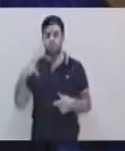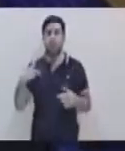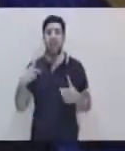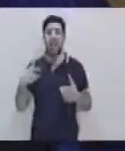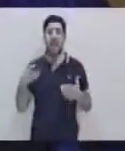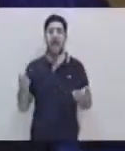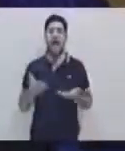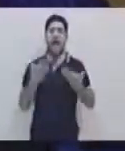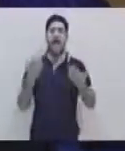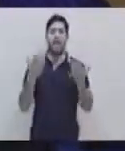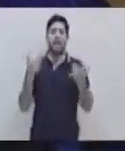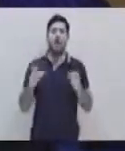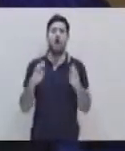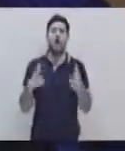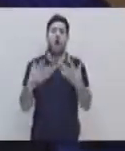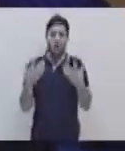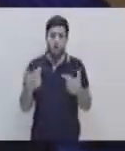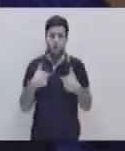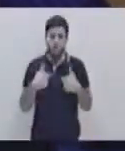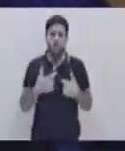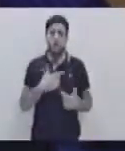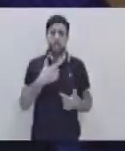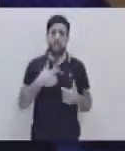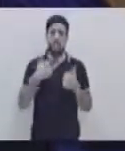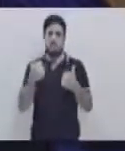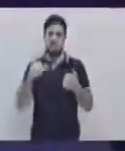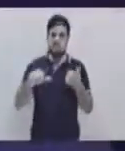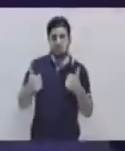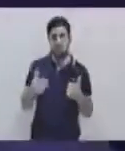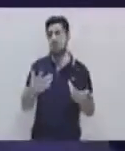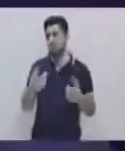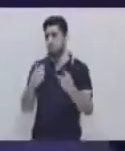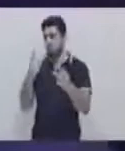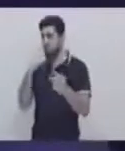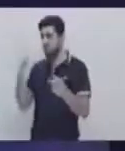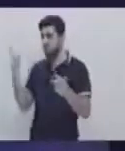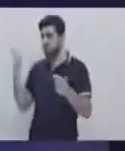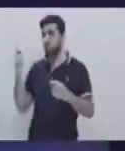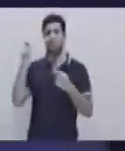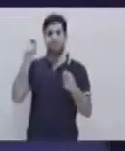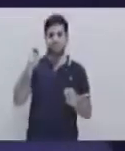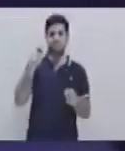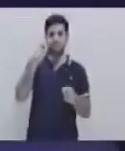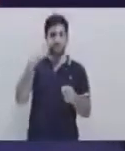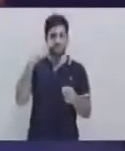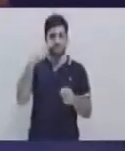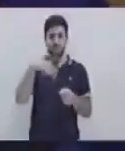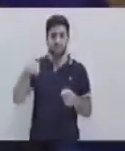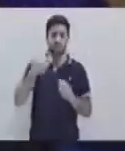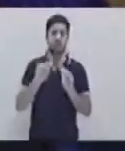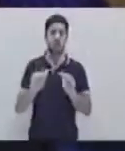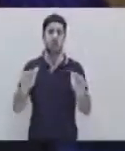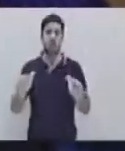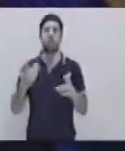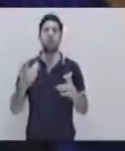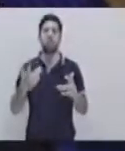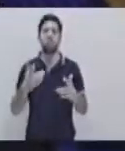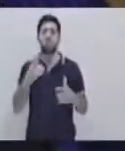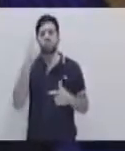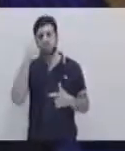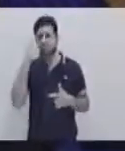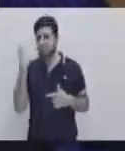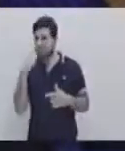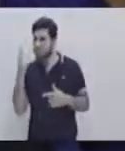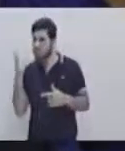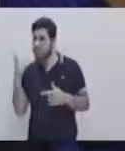mostrar esta imagen. ¿Cuál es el estado de ánimo que manifiestan los niños? Te